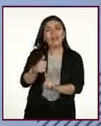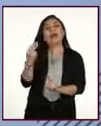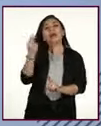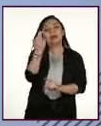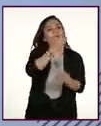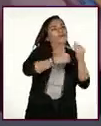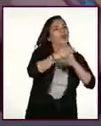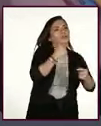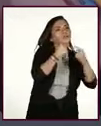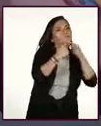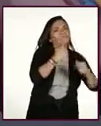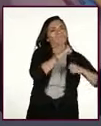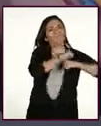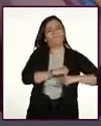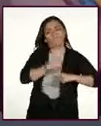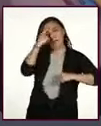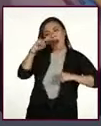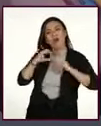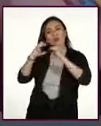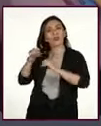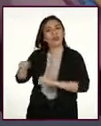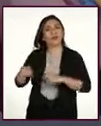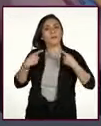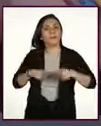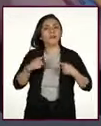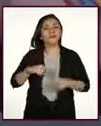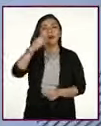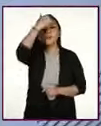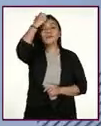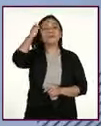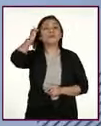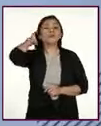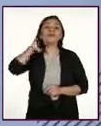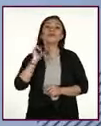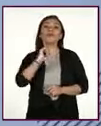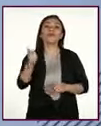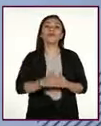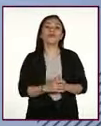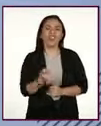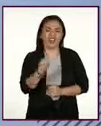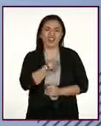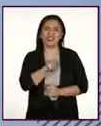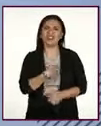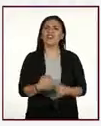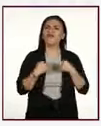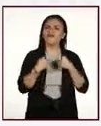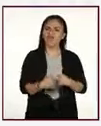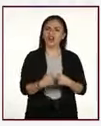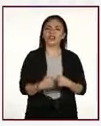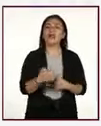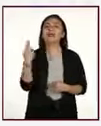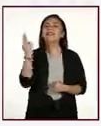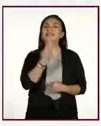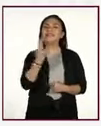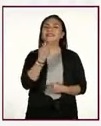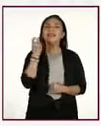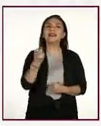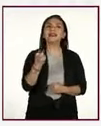hacernos cargo de esa persona. La siguiente es una identidad sólida, en donde necesitamos